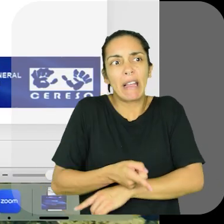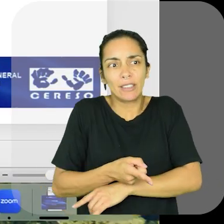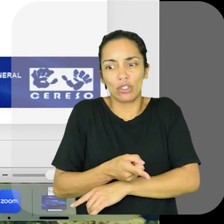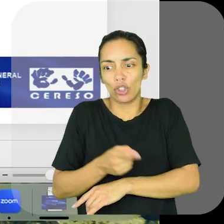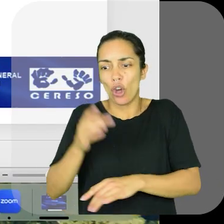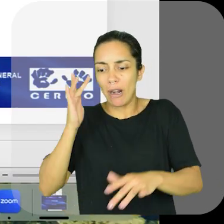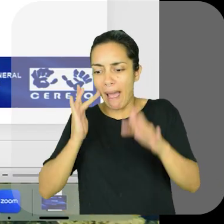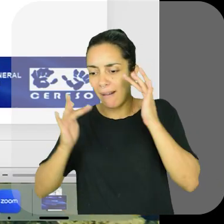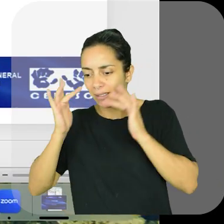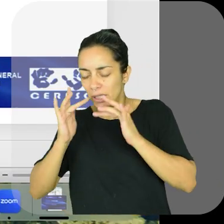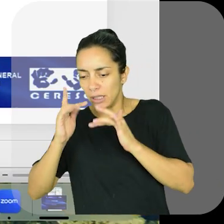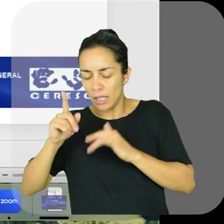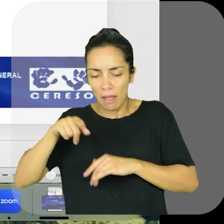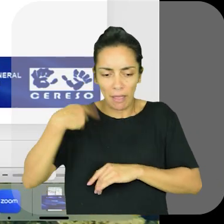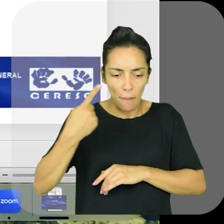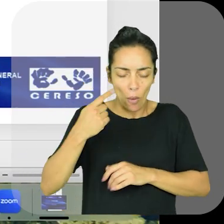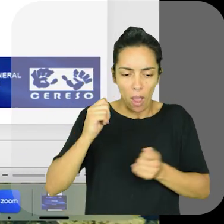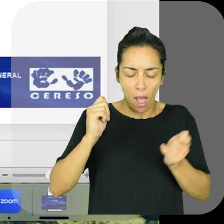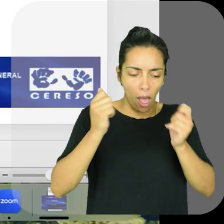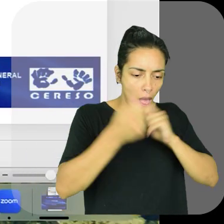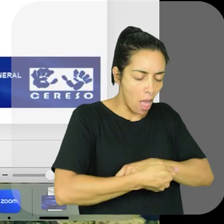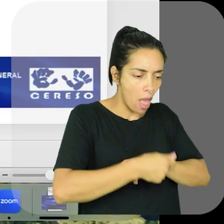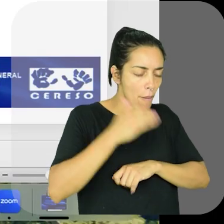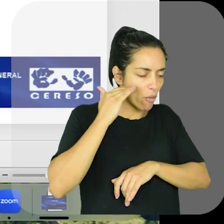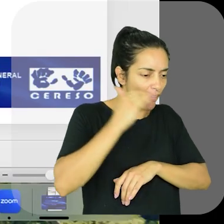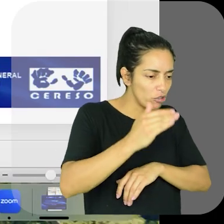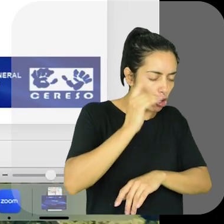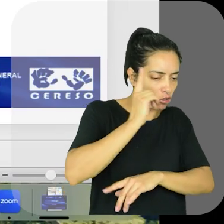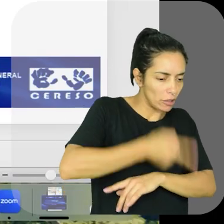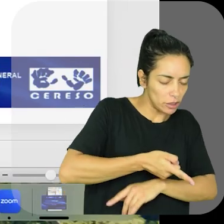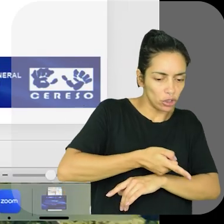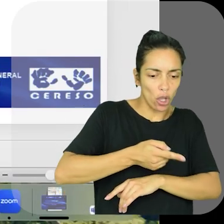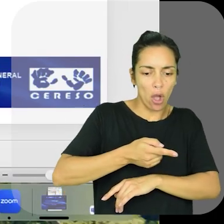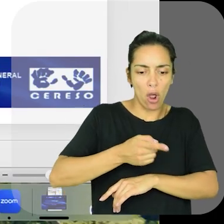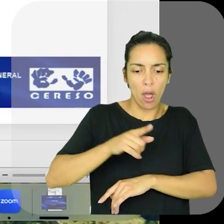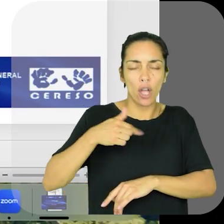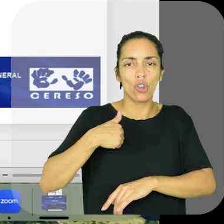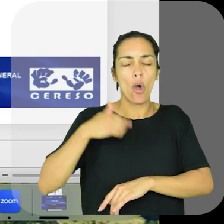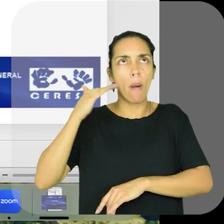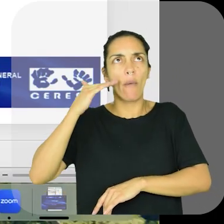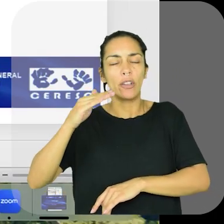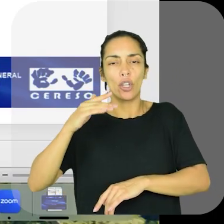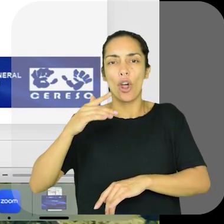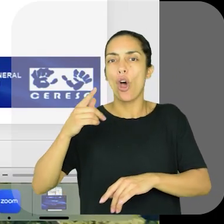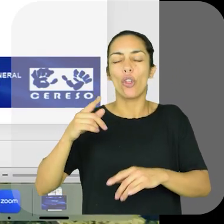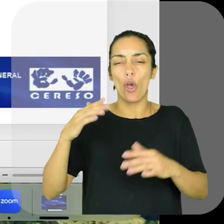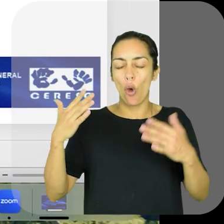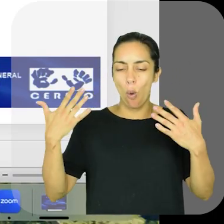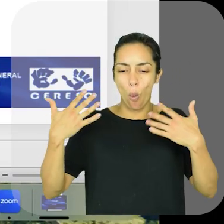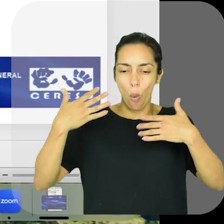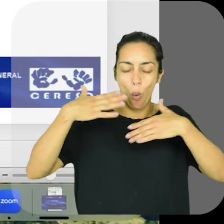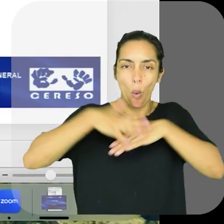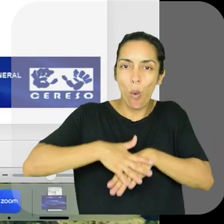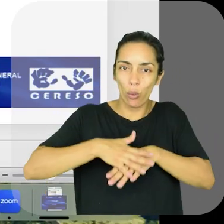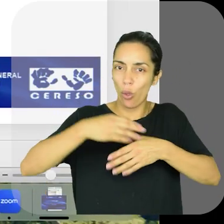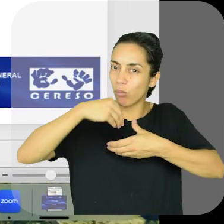soy investigador y luego docente. Todo está unido, todo está entrelazado. Entonces, esa radiografía que nos mencionan en el